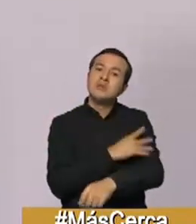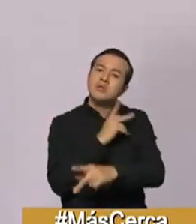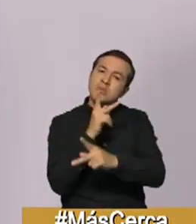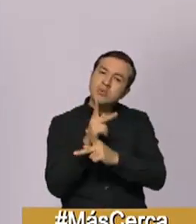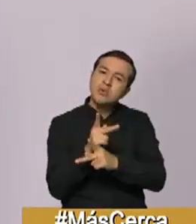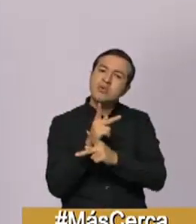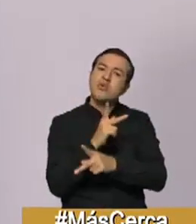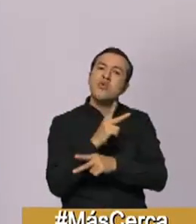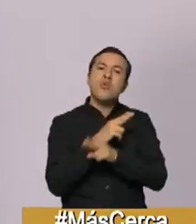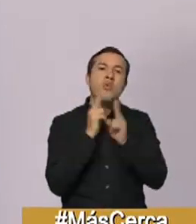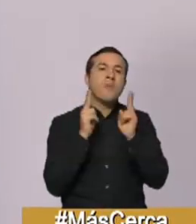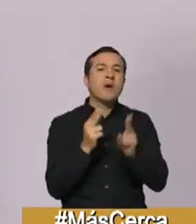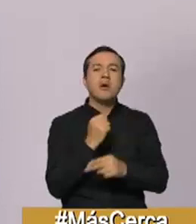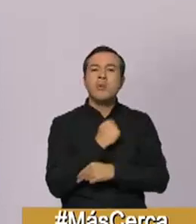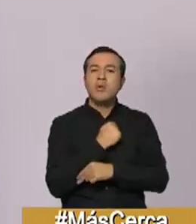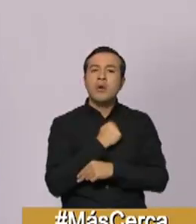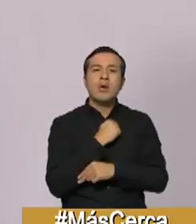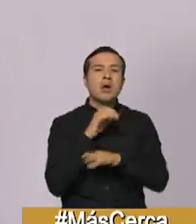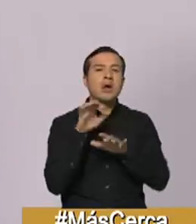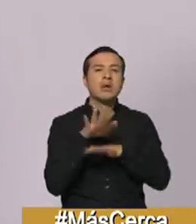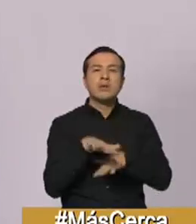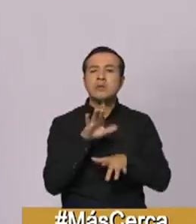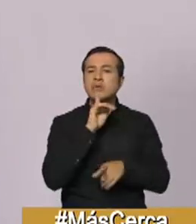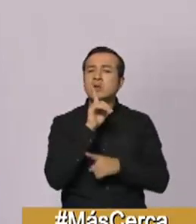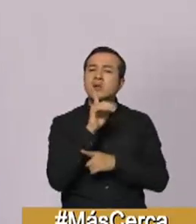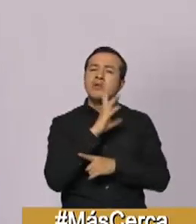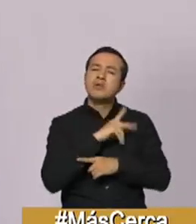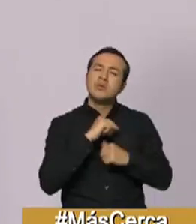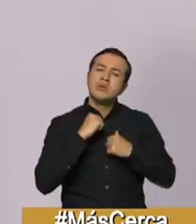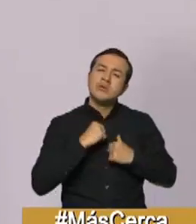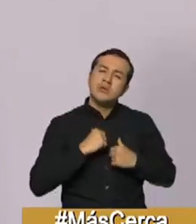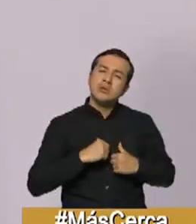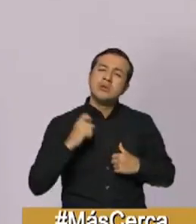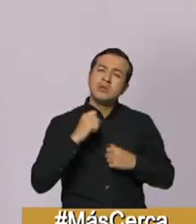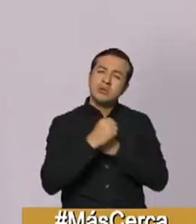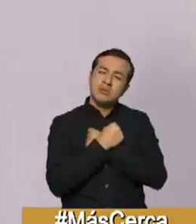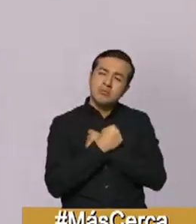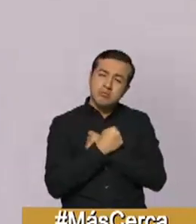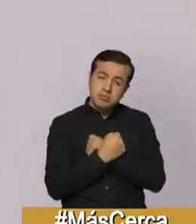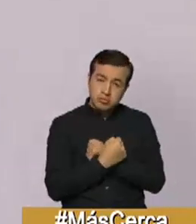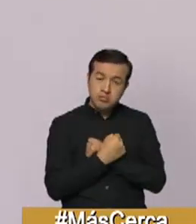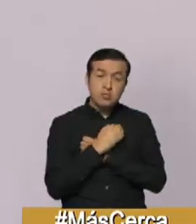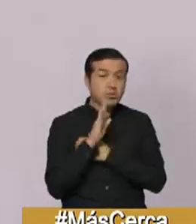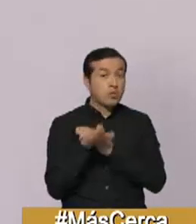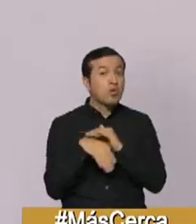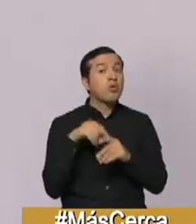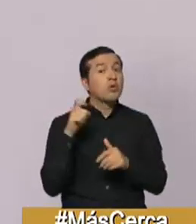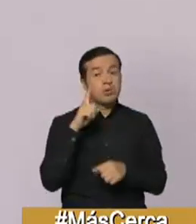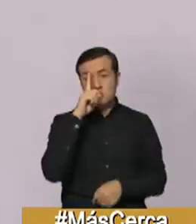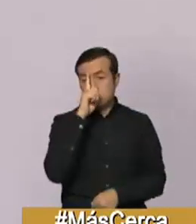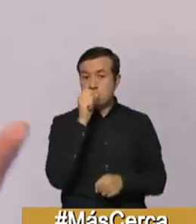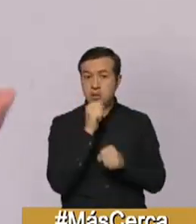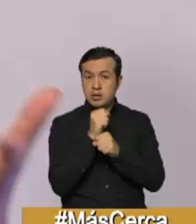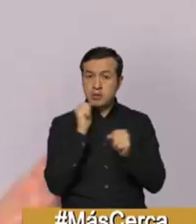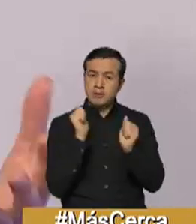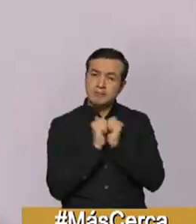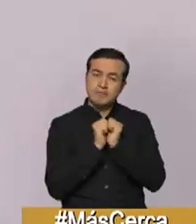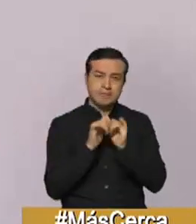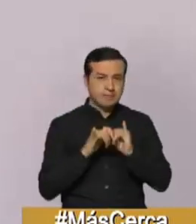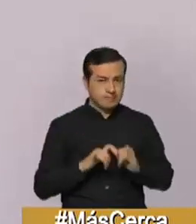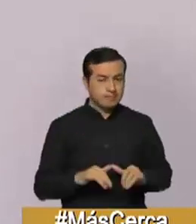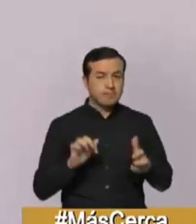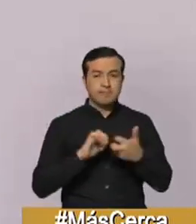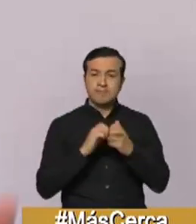nuestra humanidad. Ellos son animalitos que también sufren, que necesitan ser amados. Entonces todos debemos trabajar en conjunto para poder acabar con